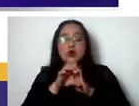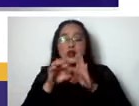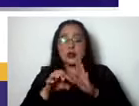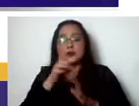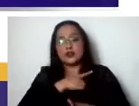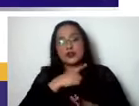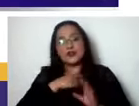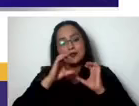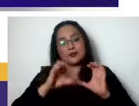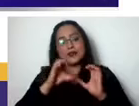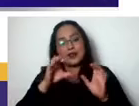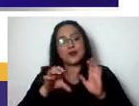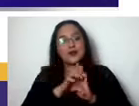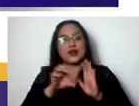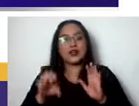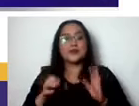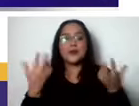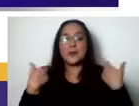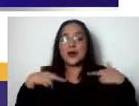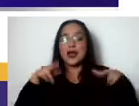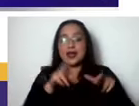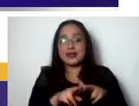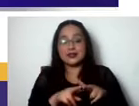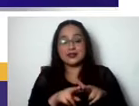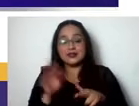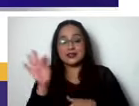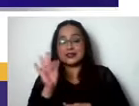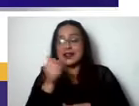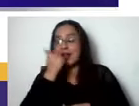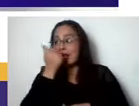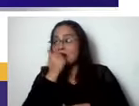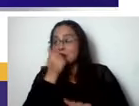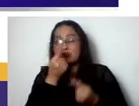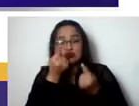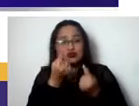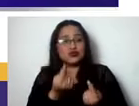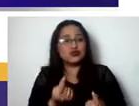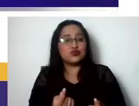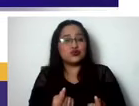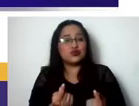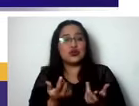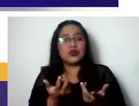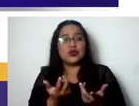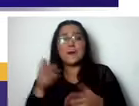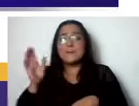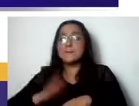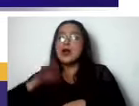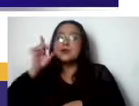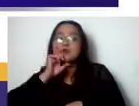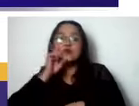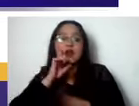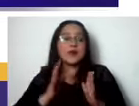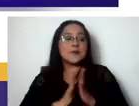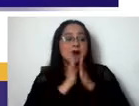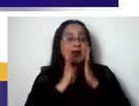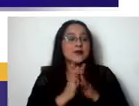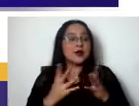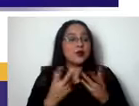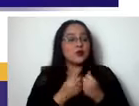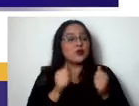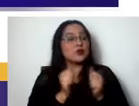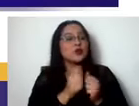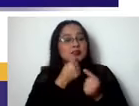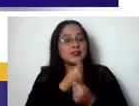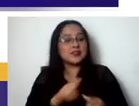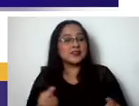ejemplo, ¿no? Y entre más pequeños son los alumnos y alumnas, más mujeres hay al frente de esos